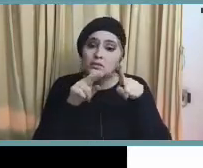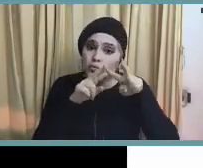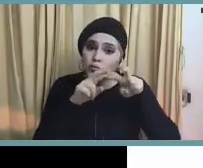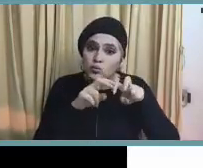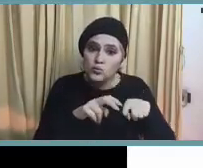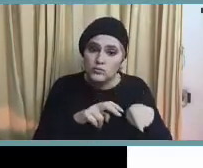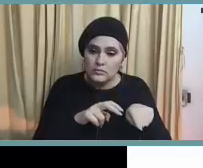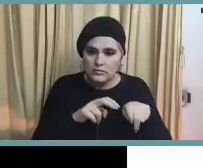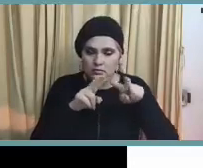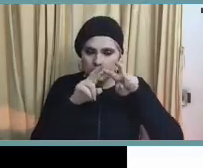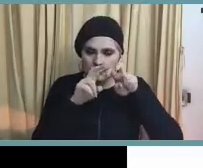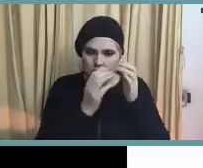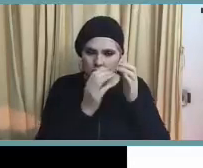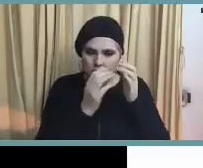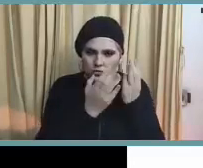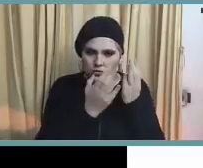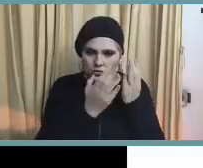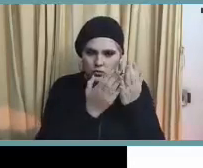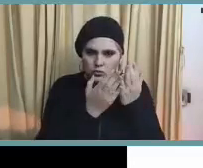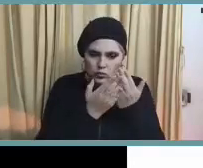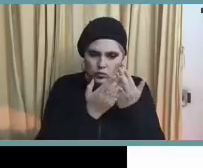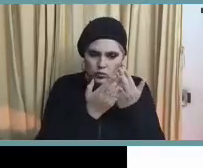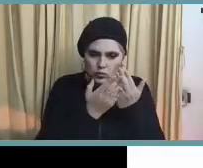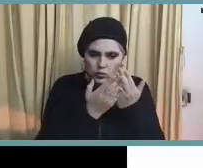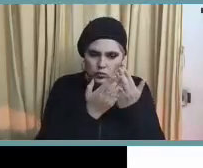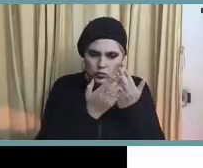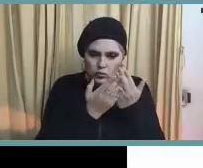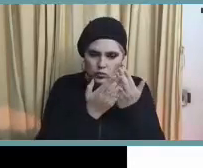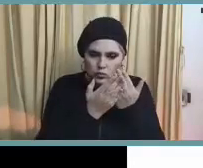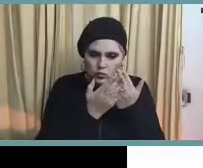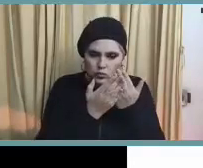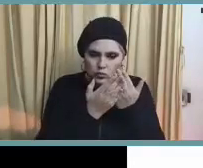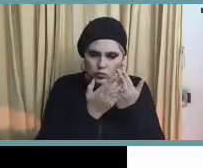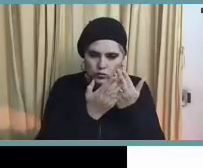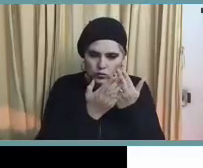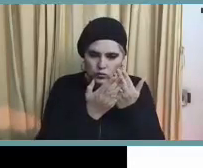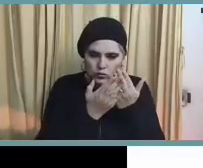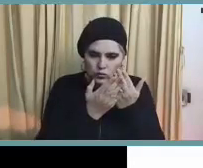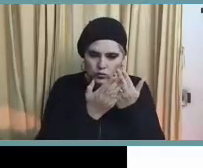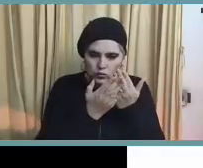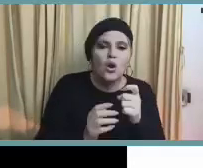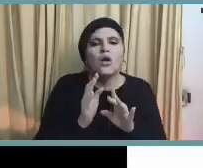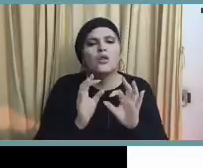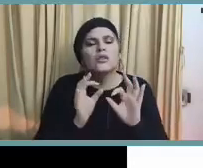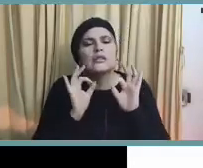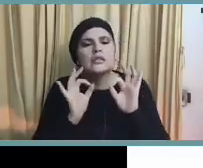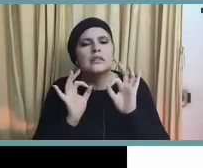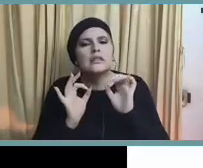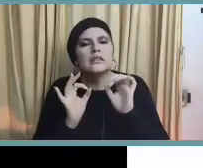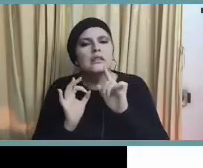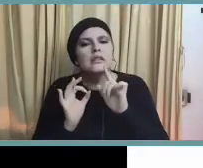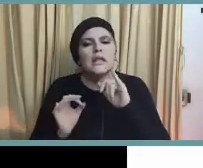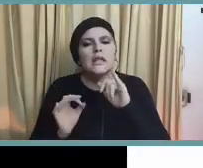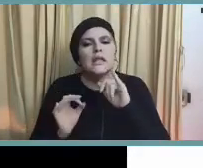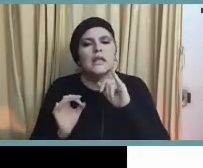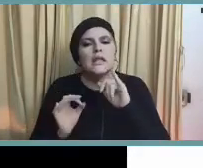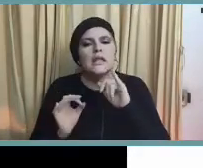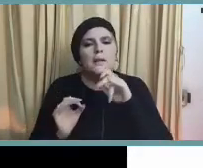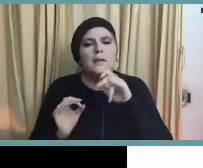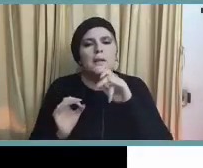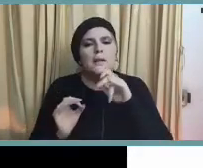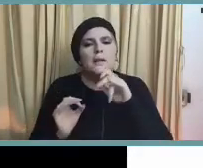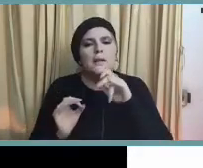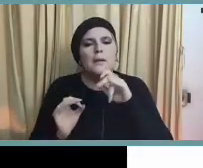neurotípicos, con desarrollo típico, como dice acá en azul, y con condición de autismo, como acá está en rojo, se vio entonces que los niños